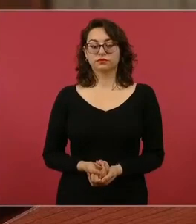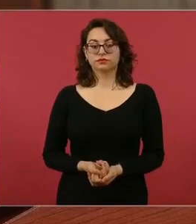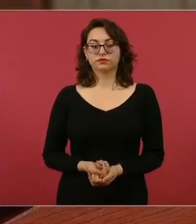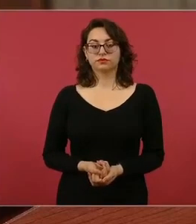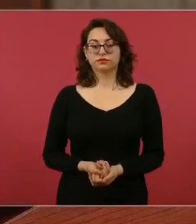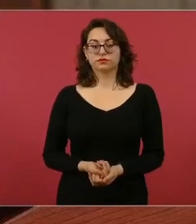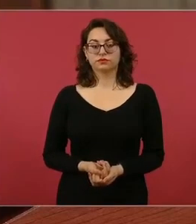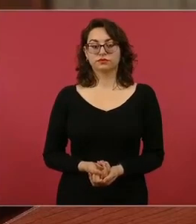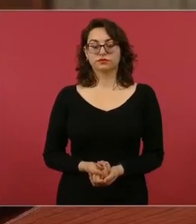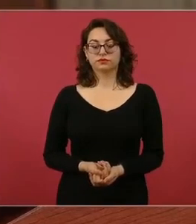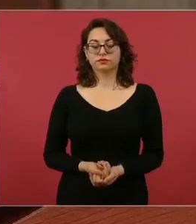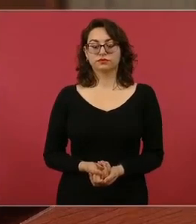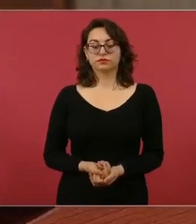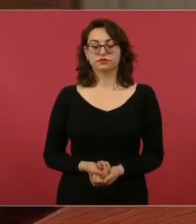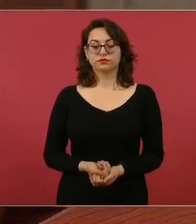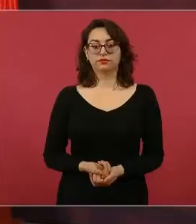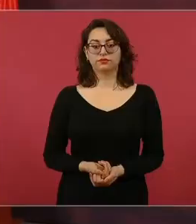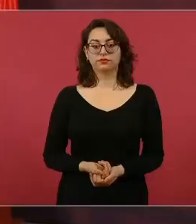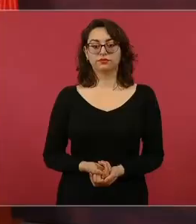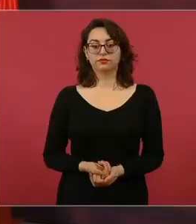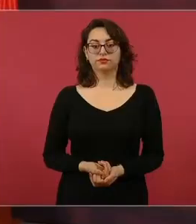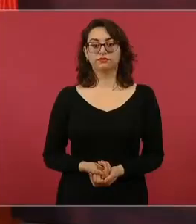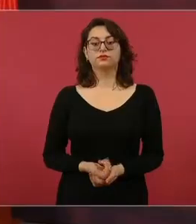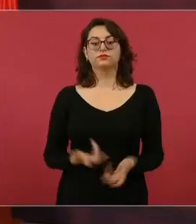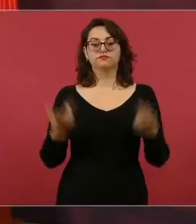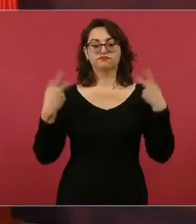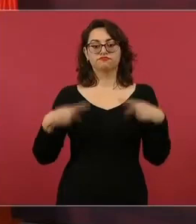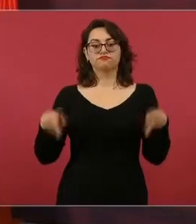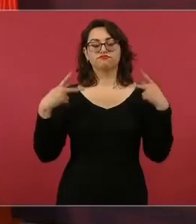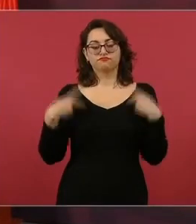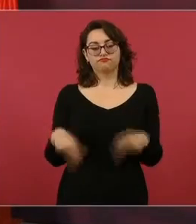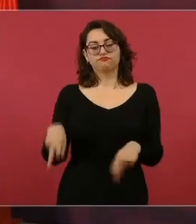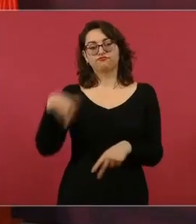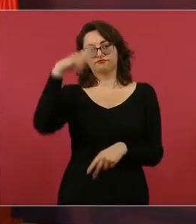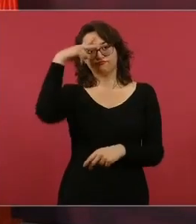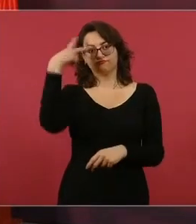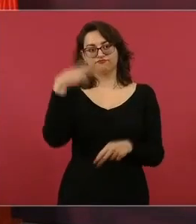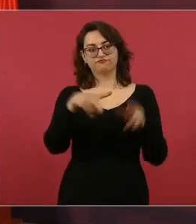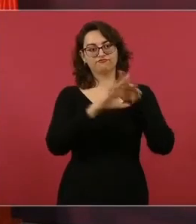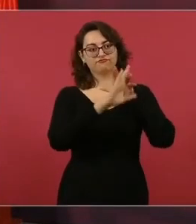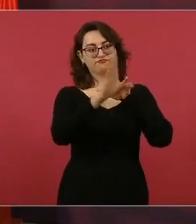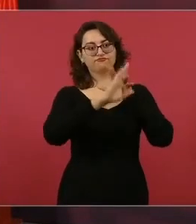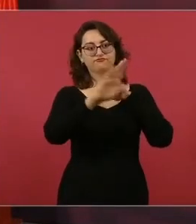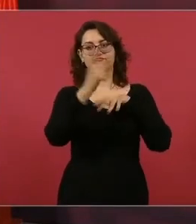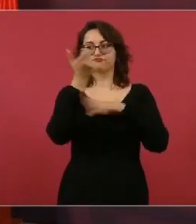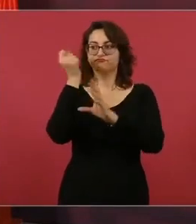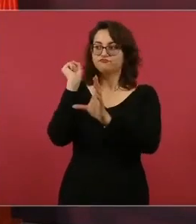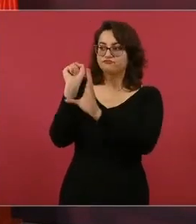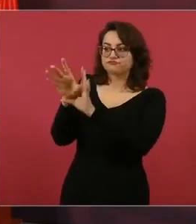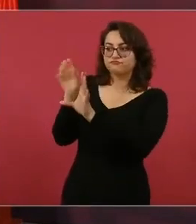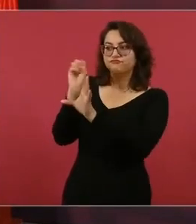Muchas gracias a nuestros paisanos migrantes.